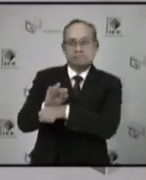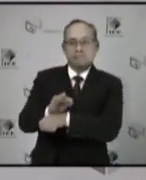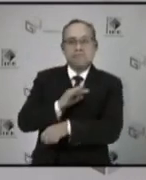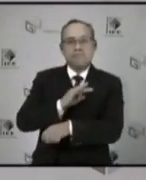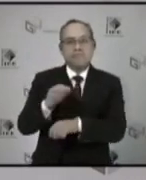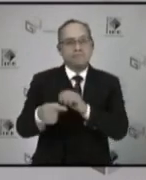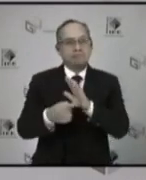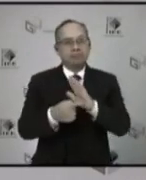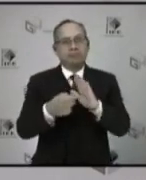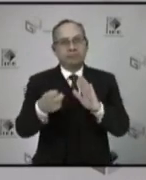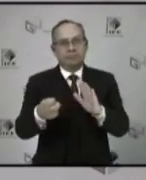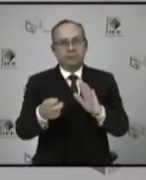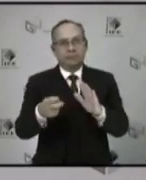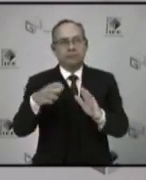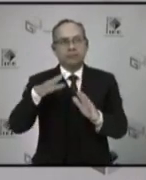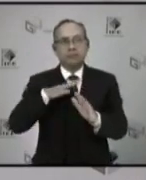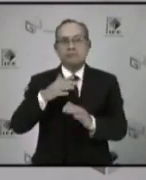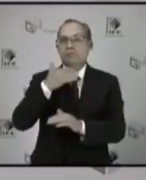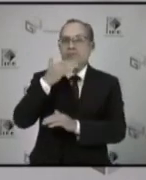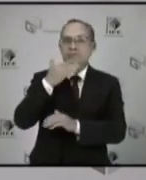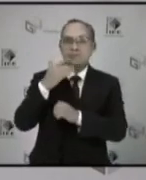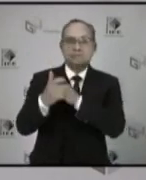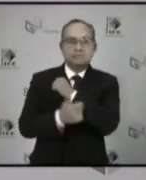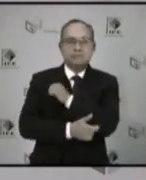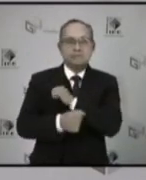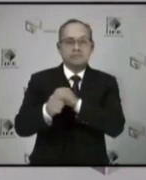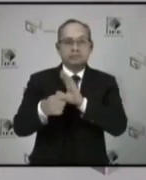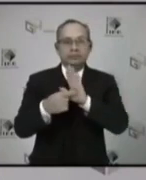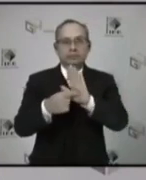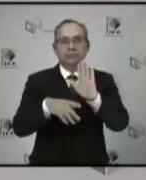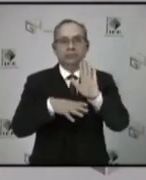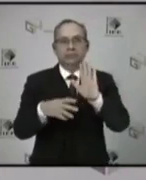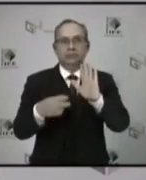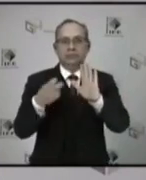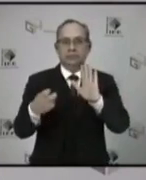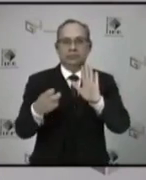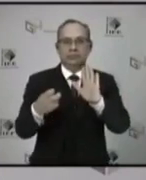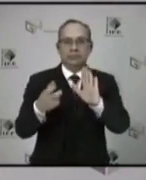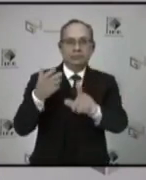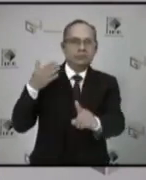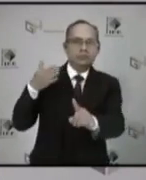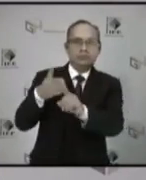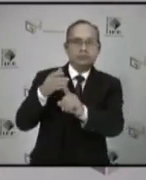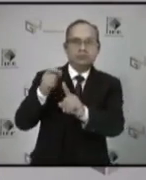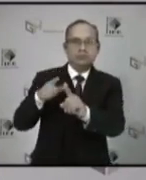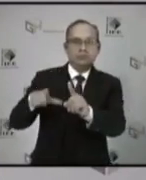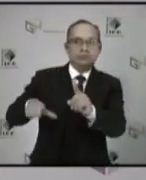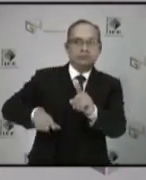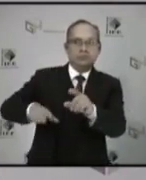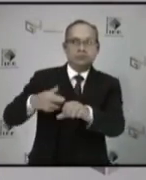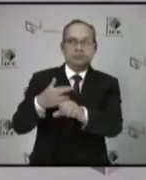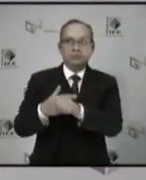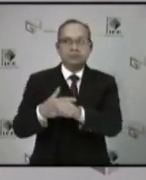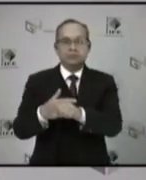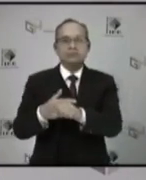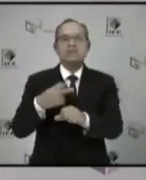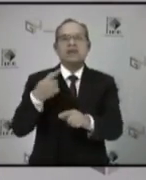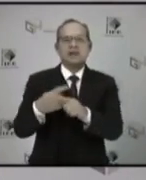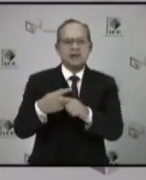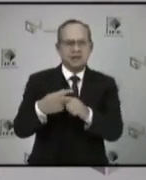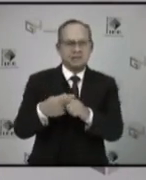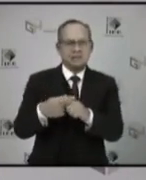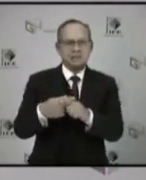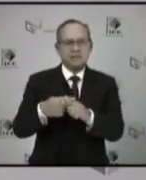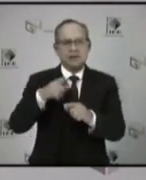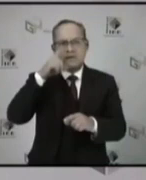una línea anticorrupción con la gobernadora, directamente, para que yo me entere quién está fallando a la confianza que se